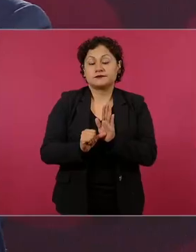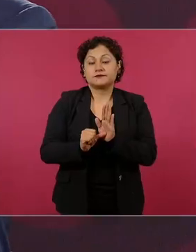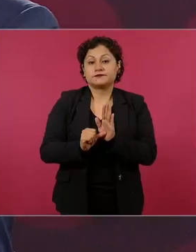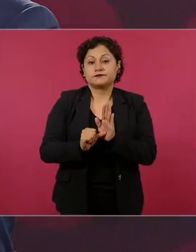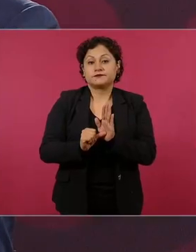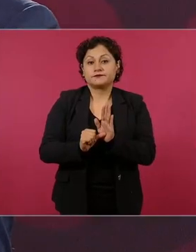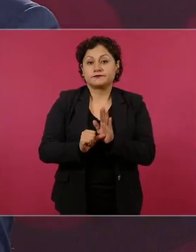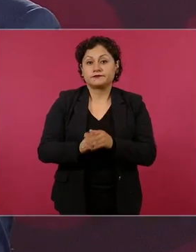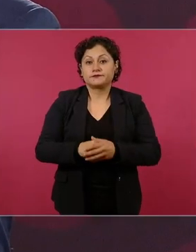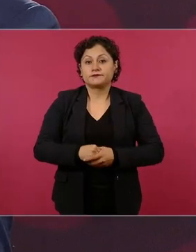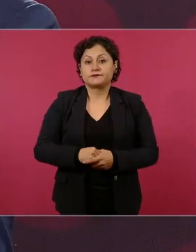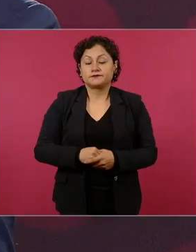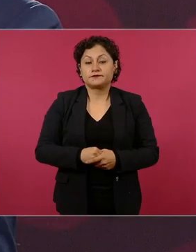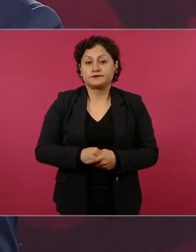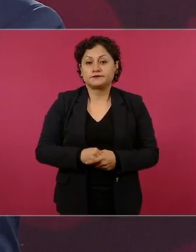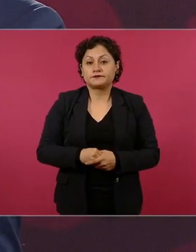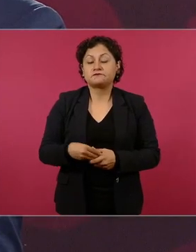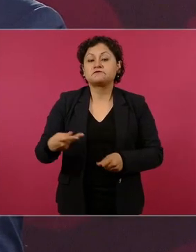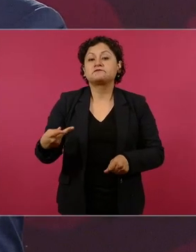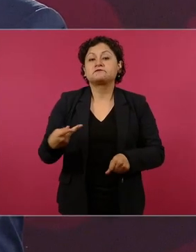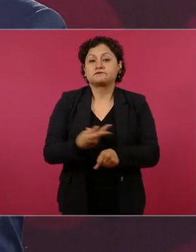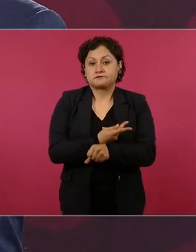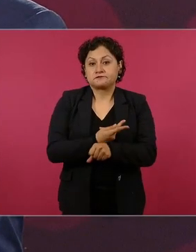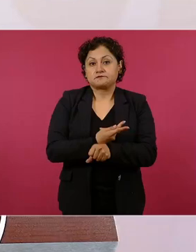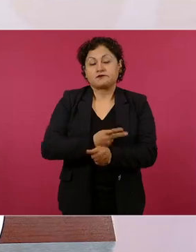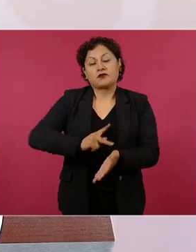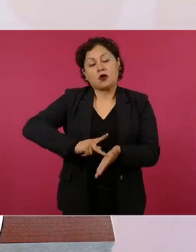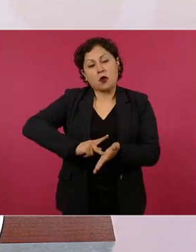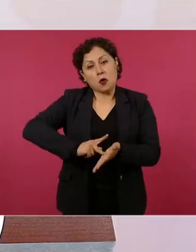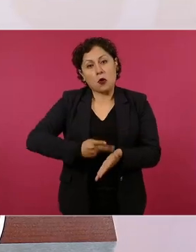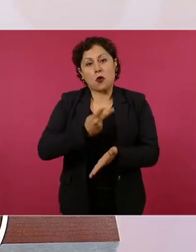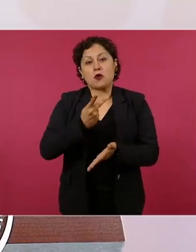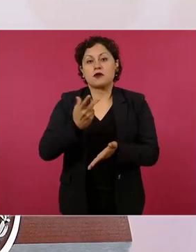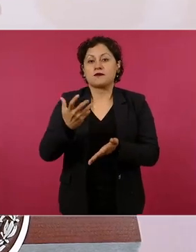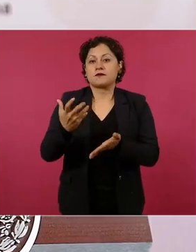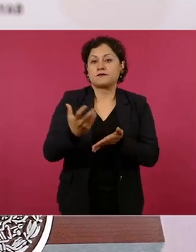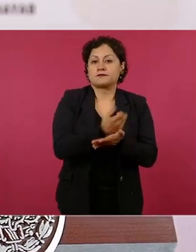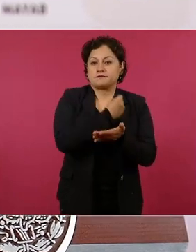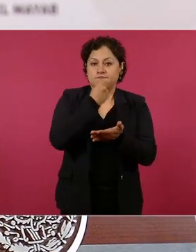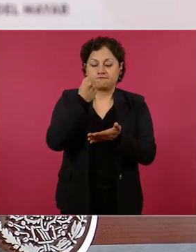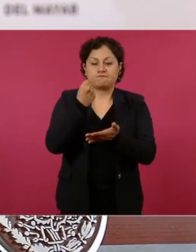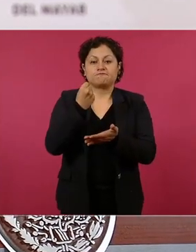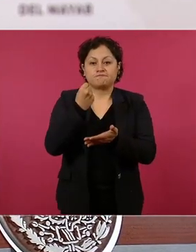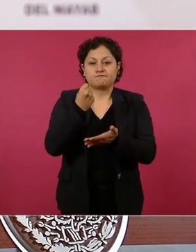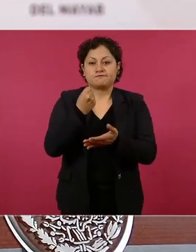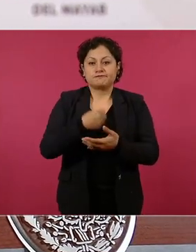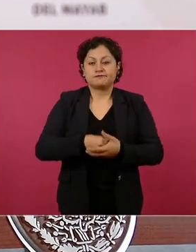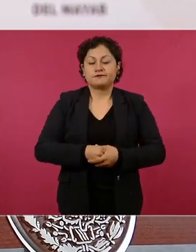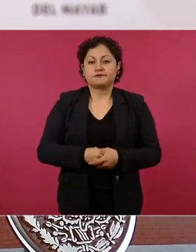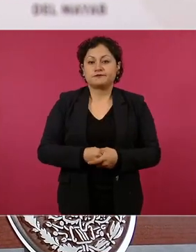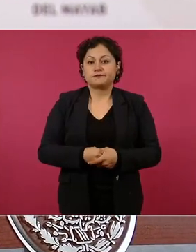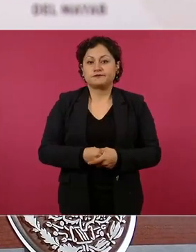se volvió a triunfar, se